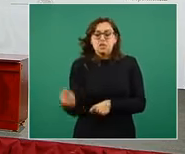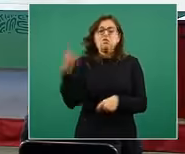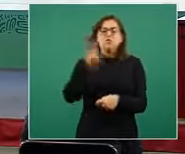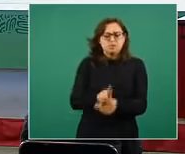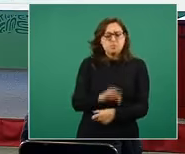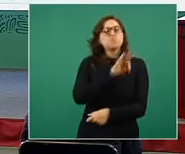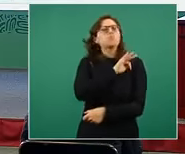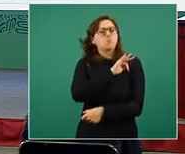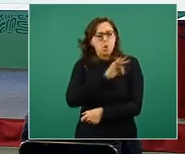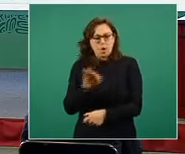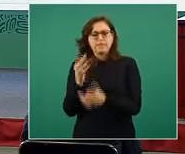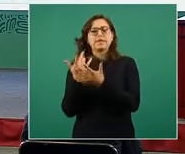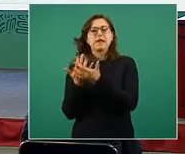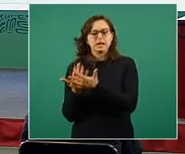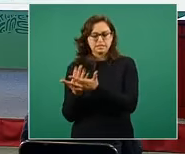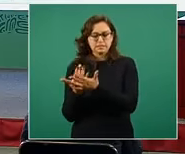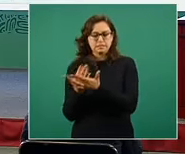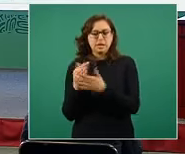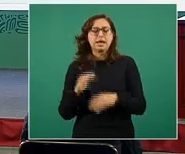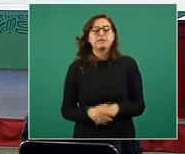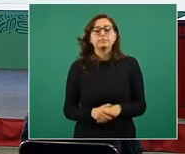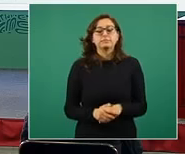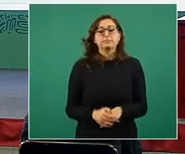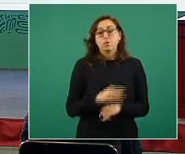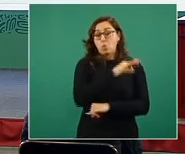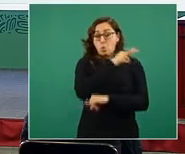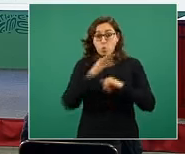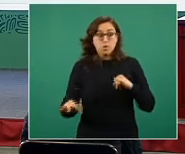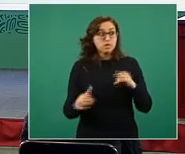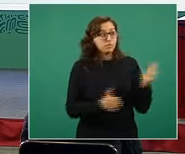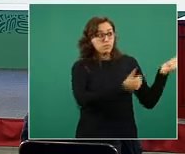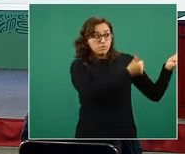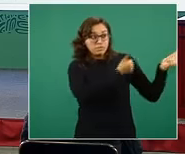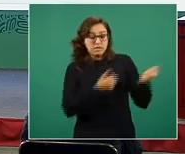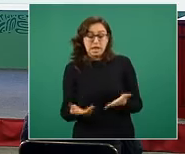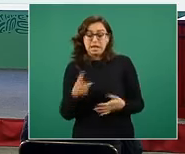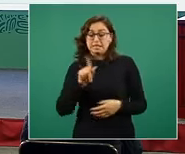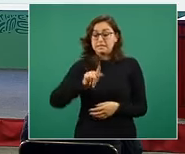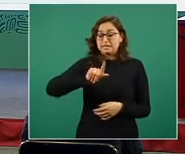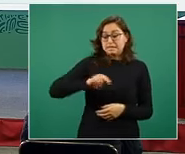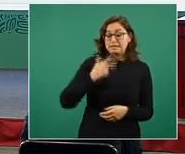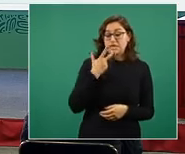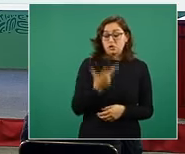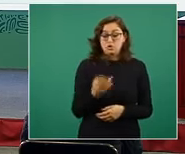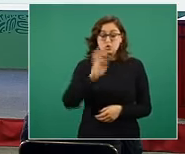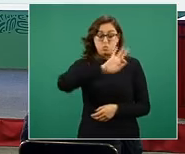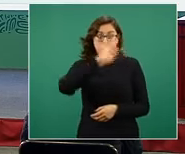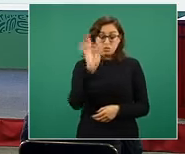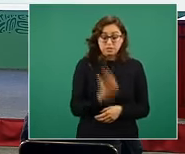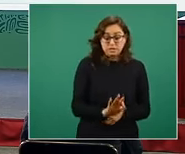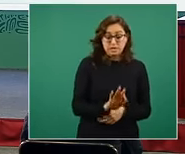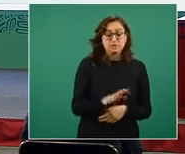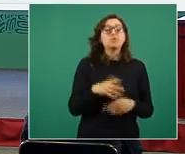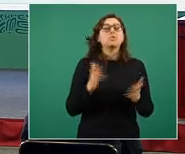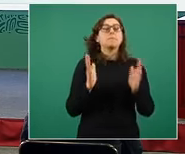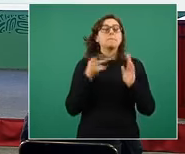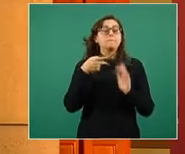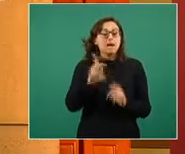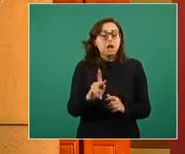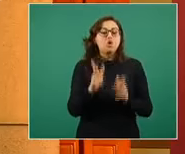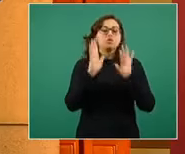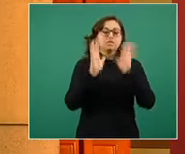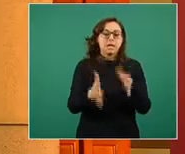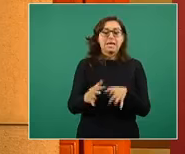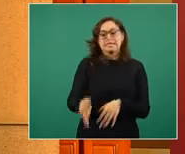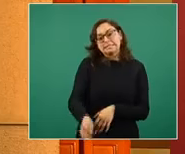Y el paquete a 78% de uso, próximo estará en llegar, ahorita lo comentamos, otros paquetes de vacunas.